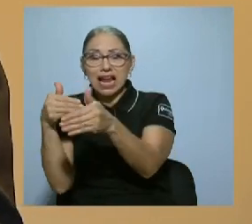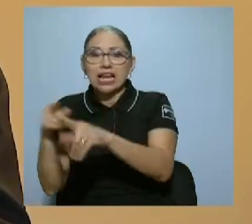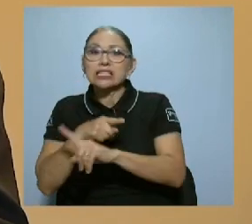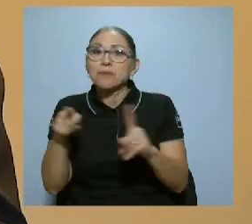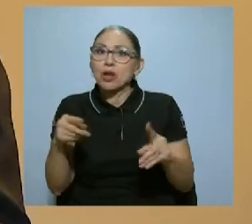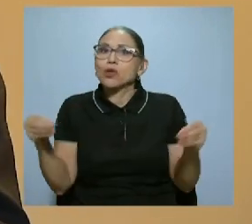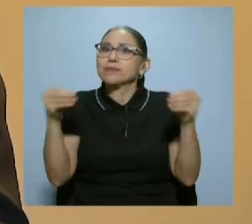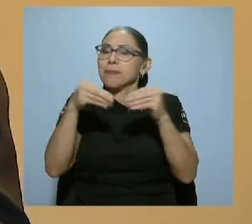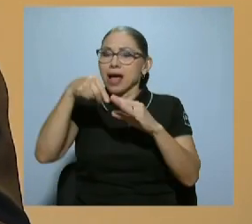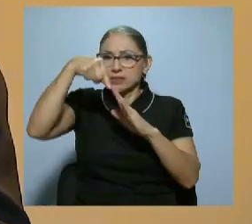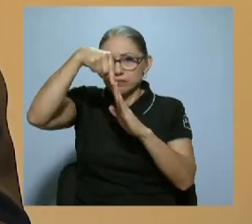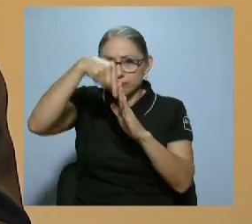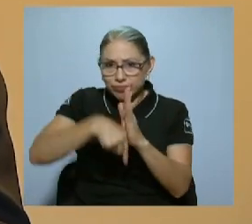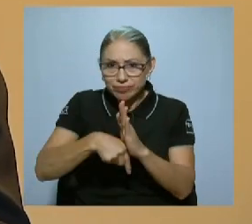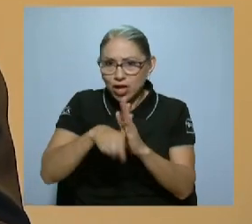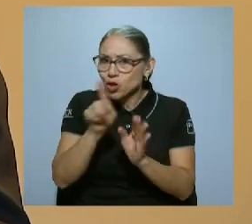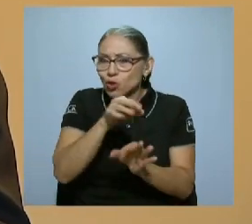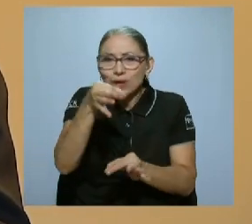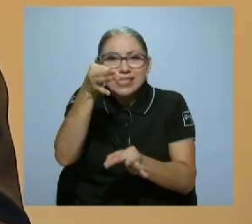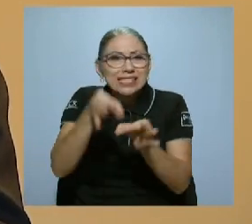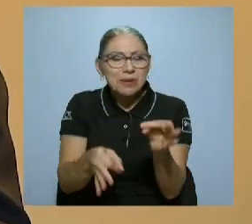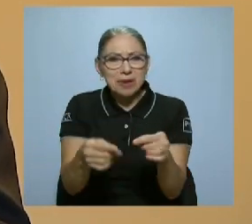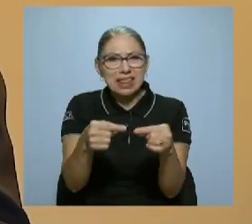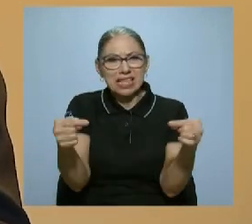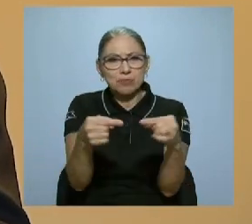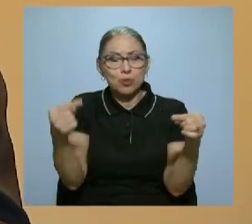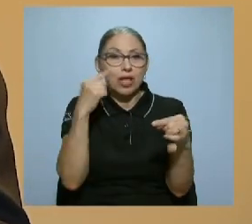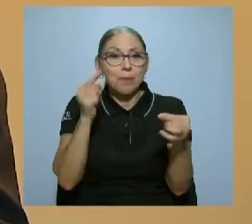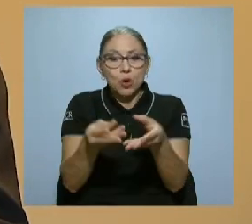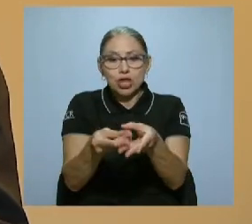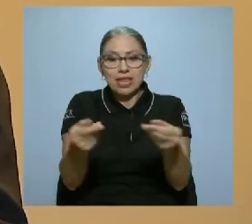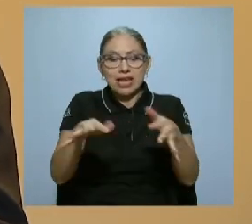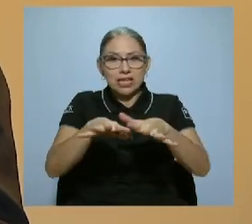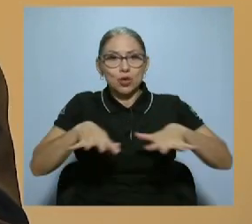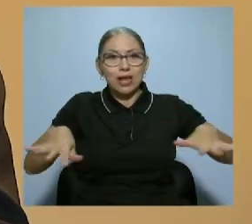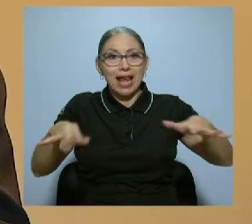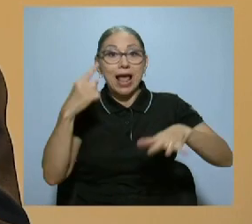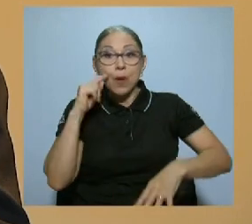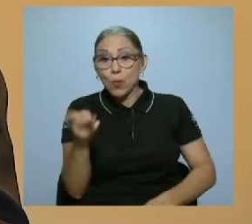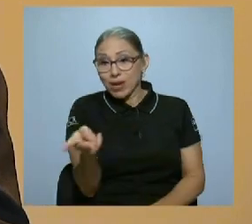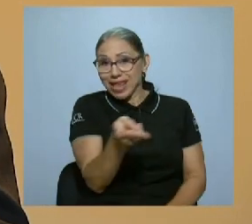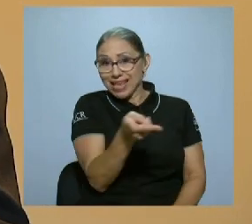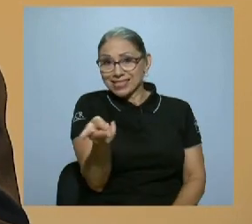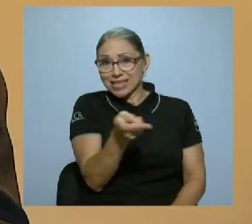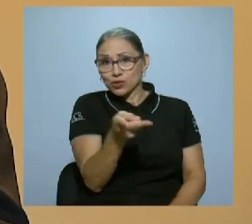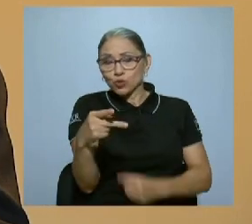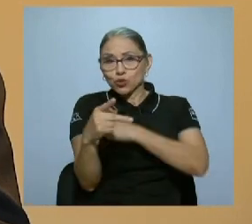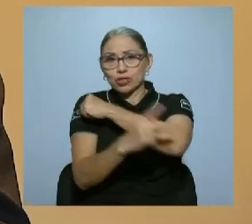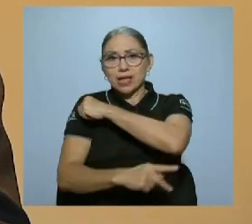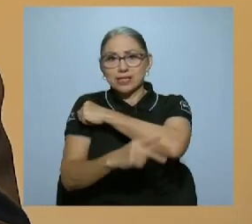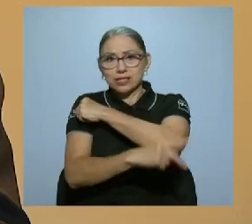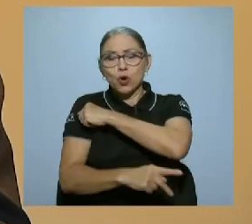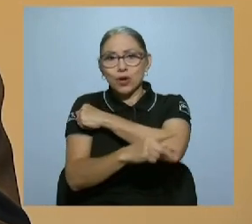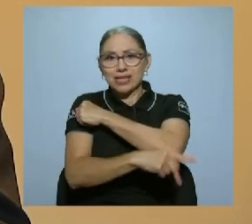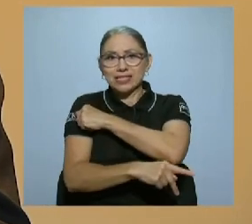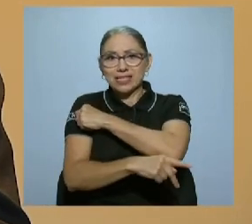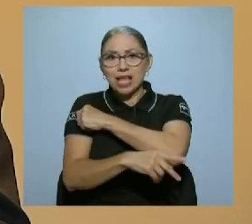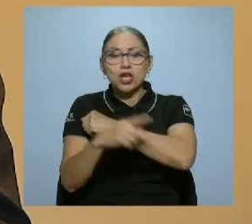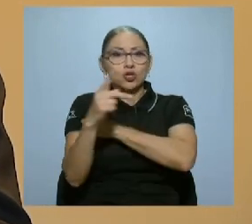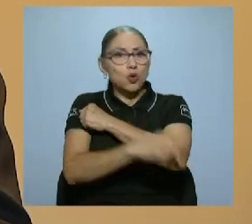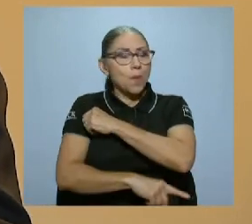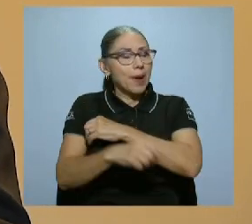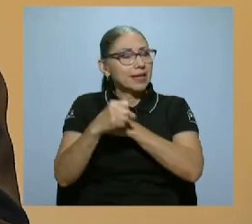que eso, no una simple disputa territorial, porque estas dos naciones son potencias